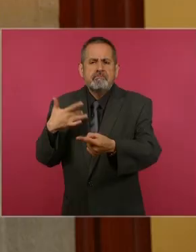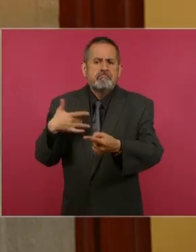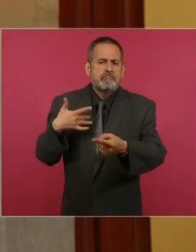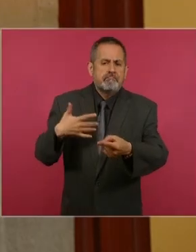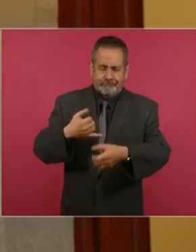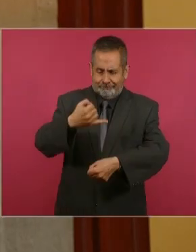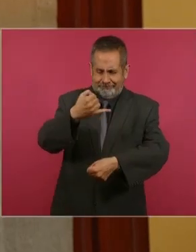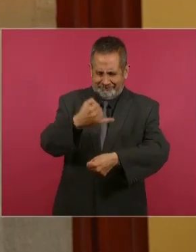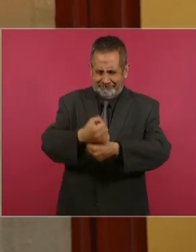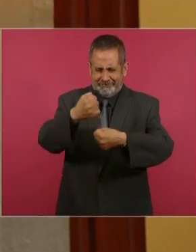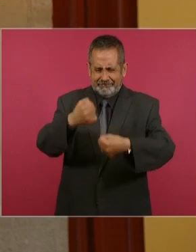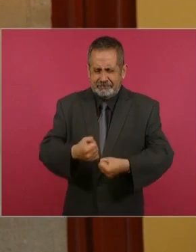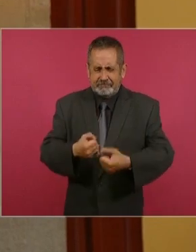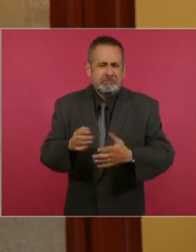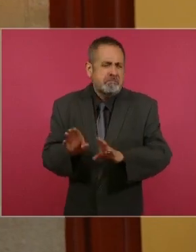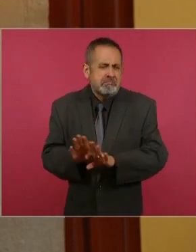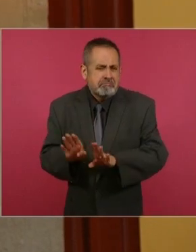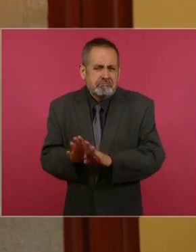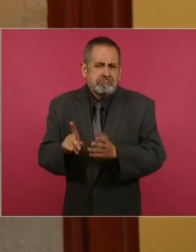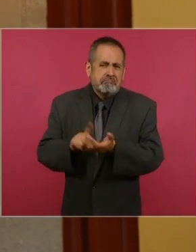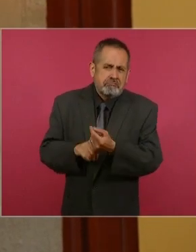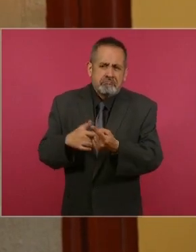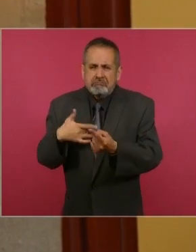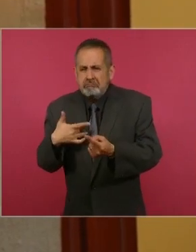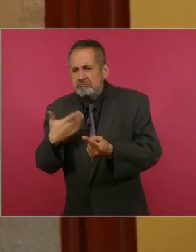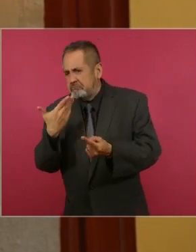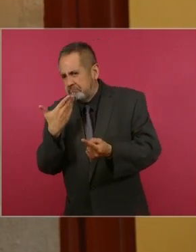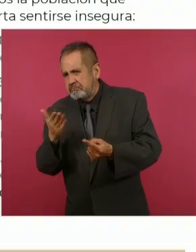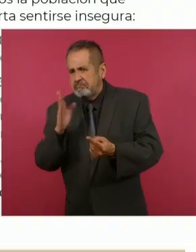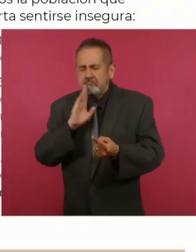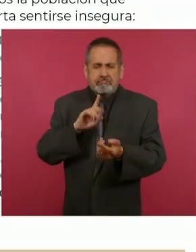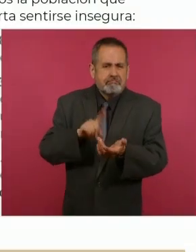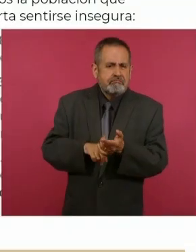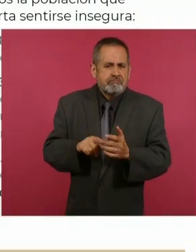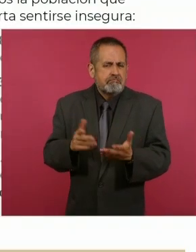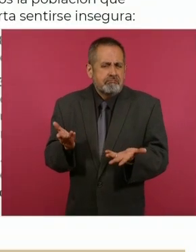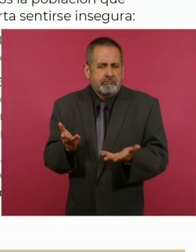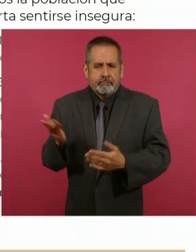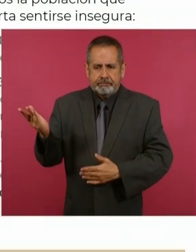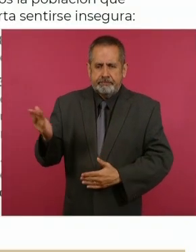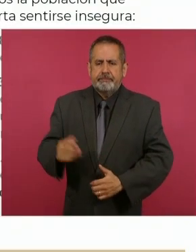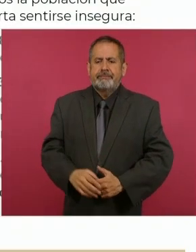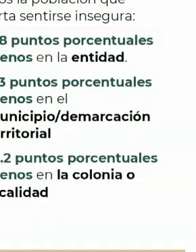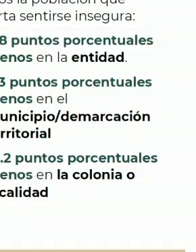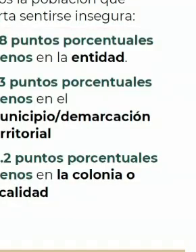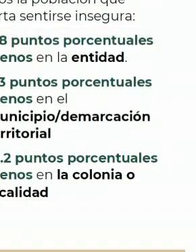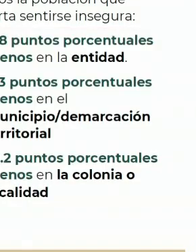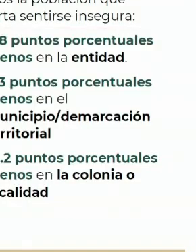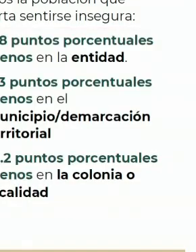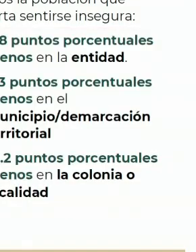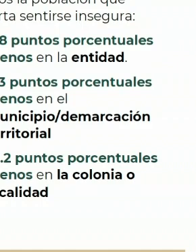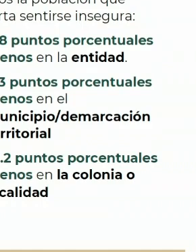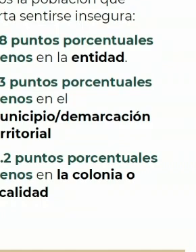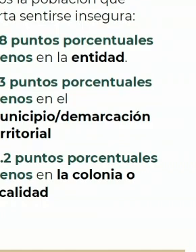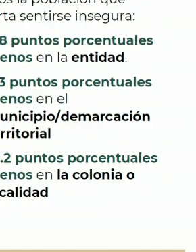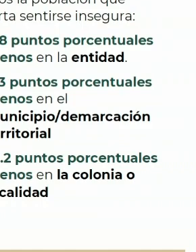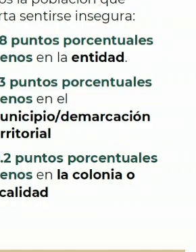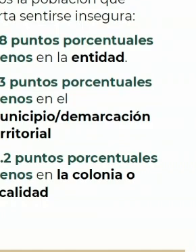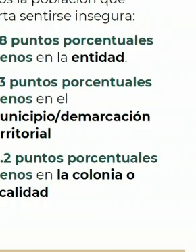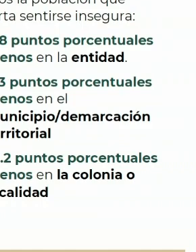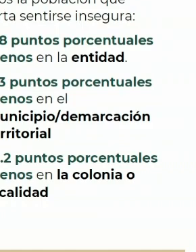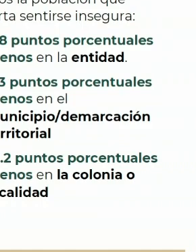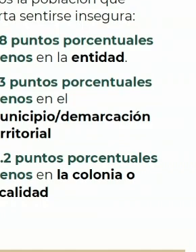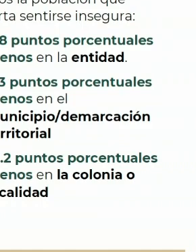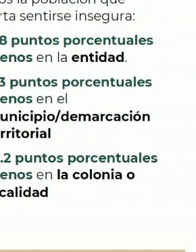inseguridad de los ciudadanos respecto a la entidad federativa, a su entorno cercano al municipio y